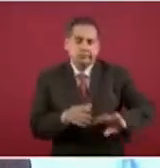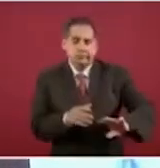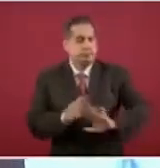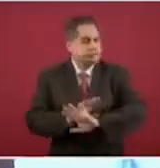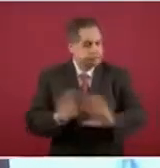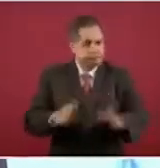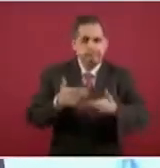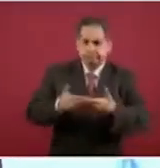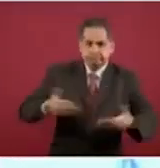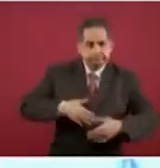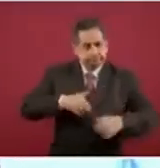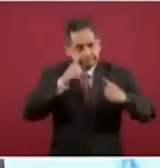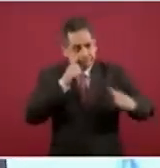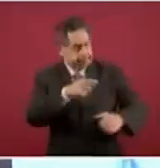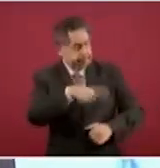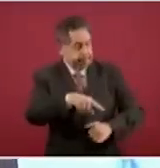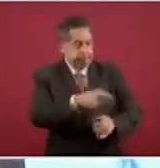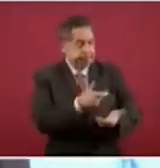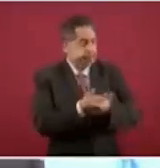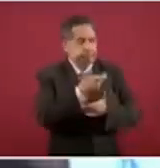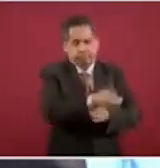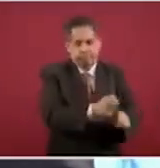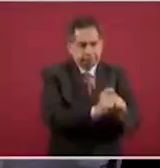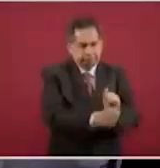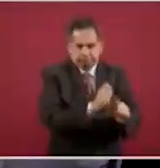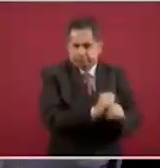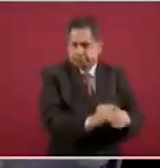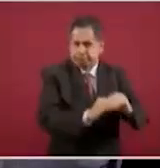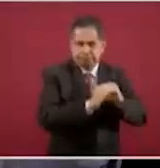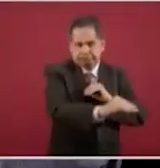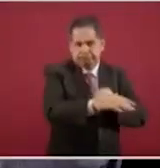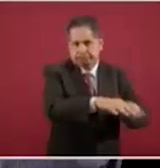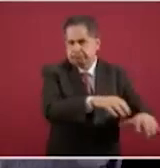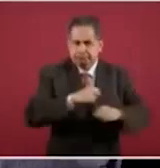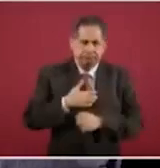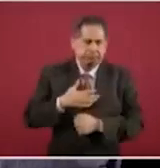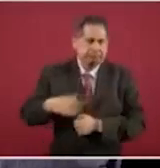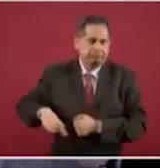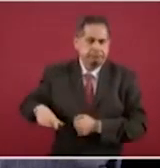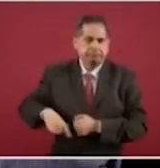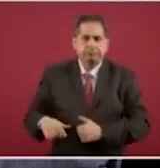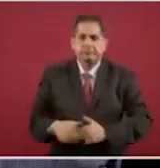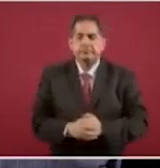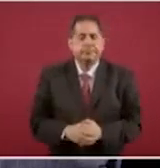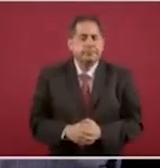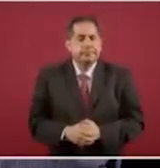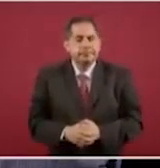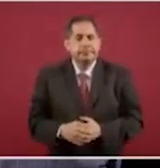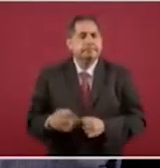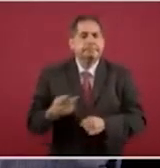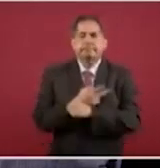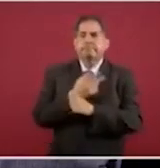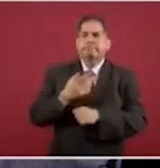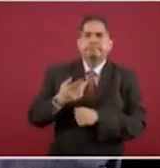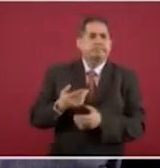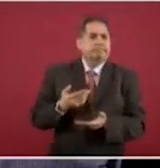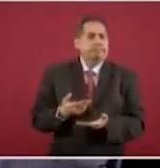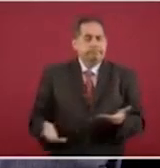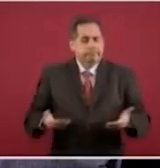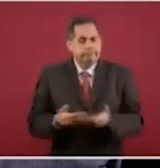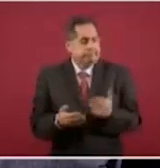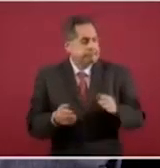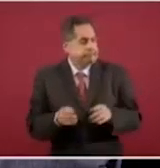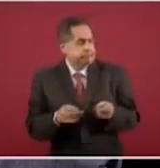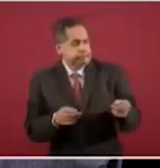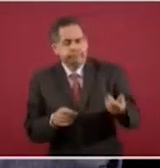atendidos con ese precio de garantía qué ocurrió hasta la fecha con